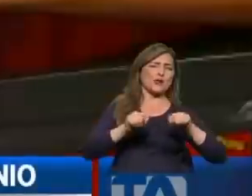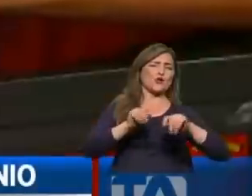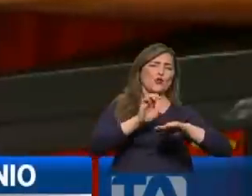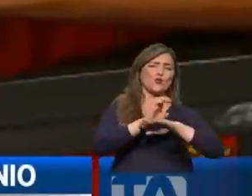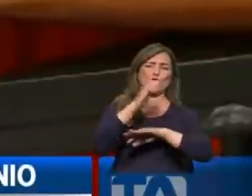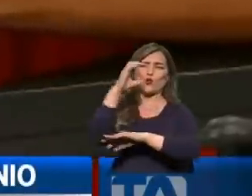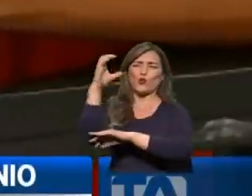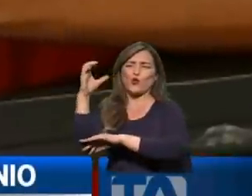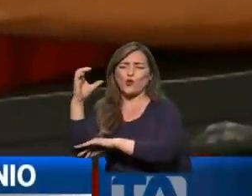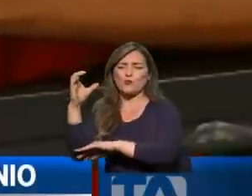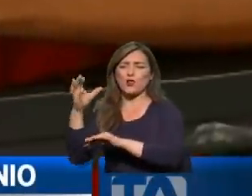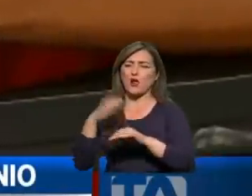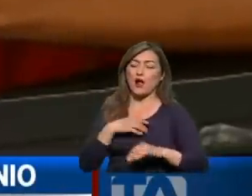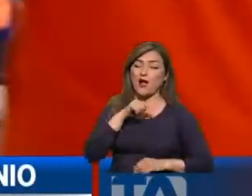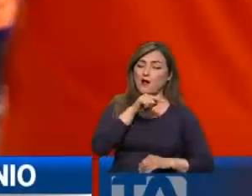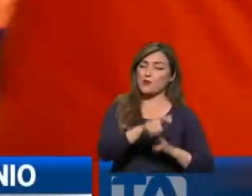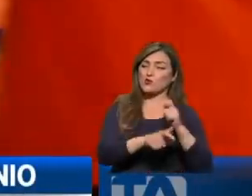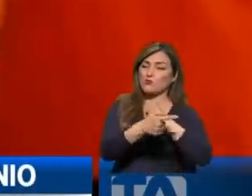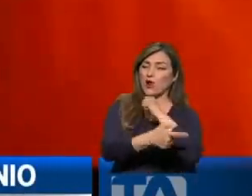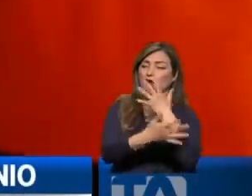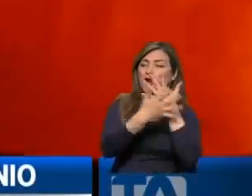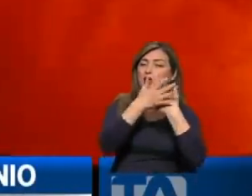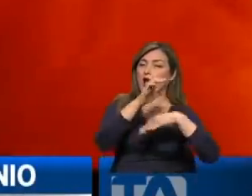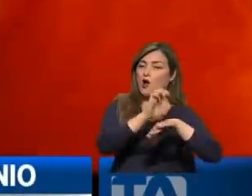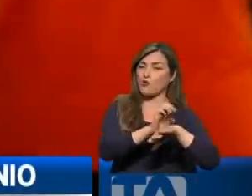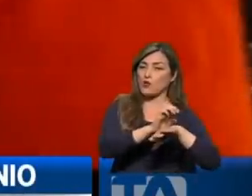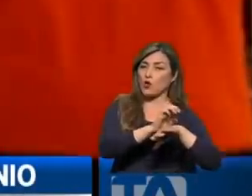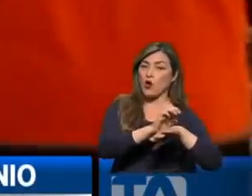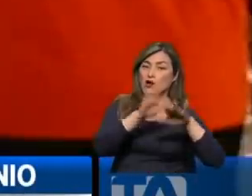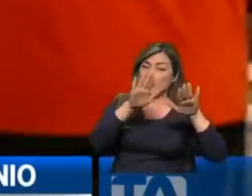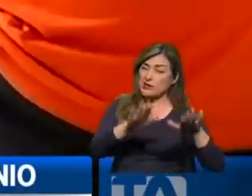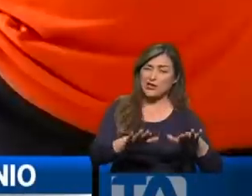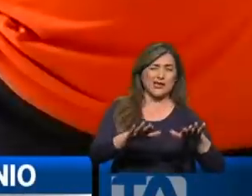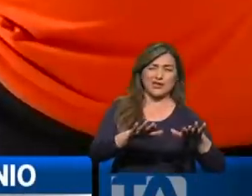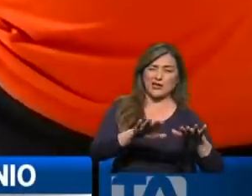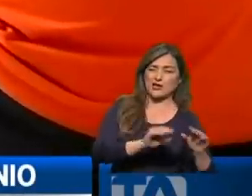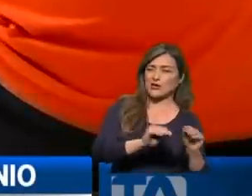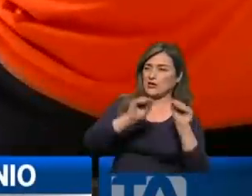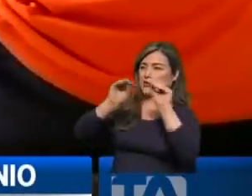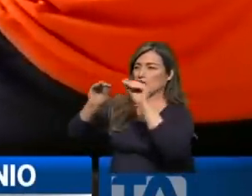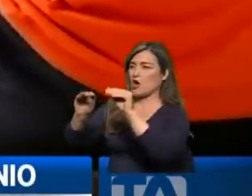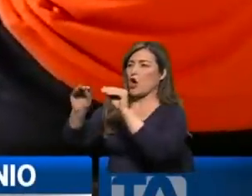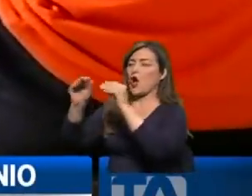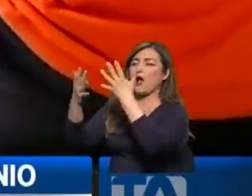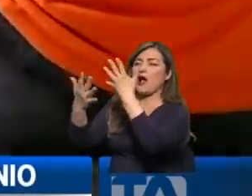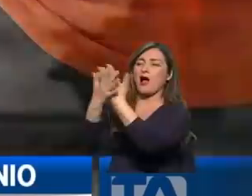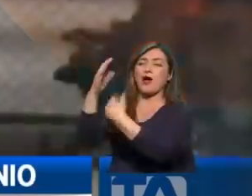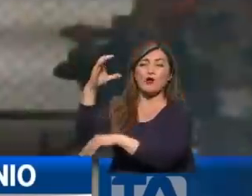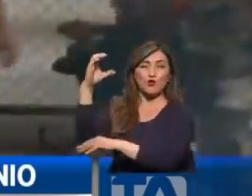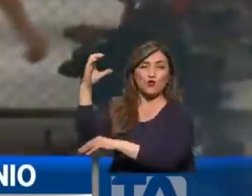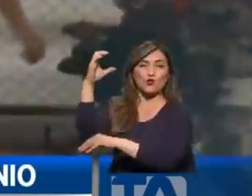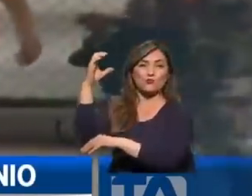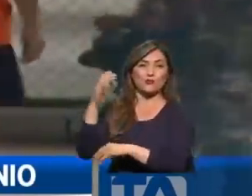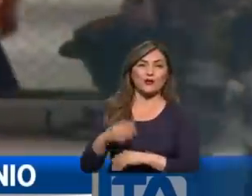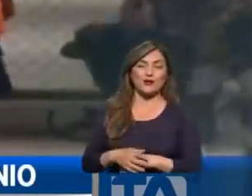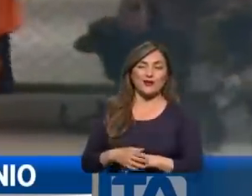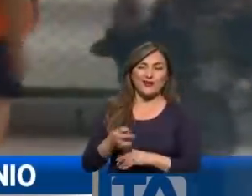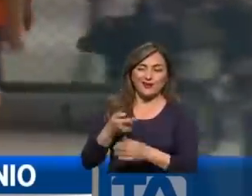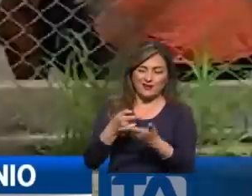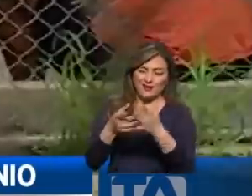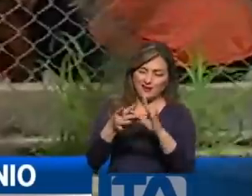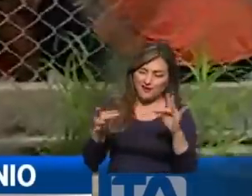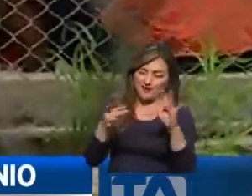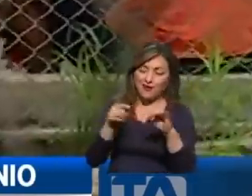que los colombianos sentenciados en Ecuador puedan cumplir la pena en su territorio. En teoría, porque en la práctica no ocurre